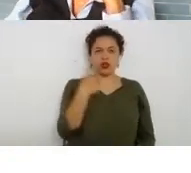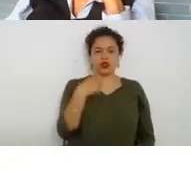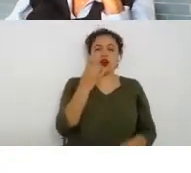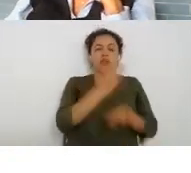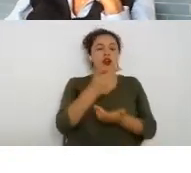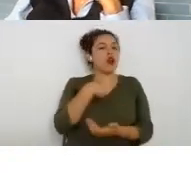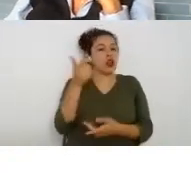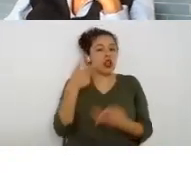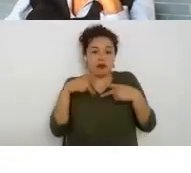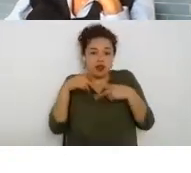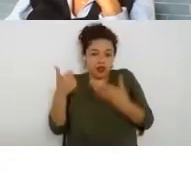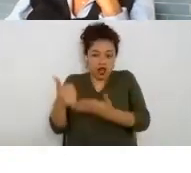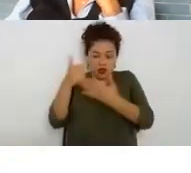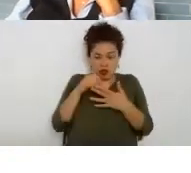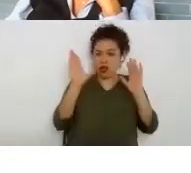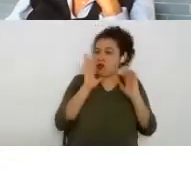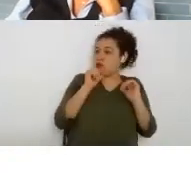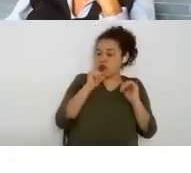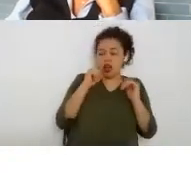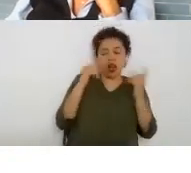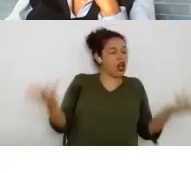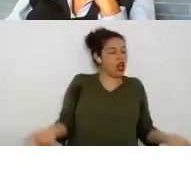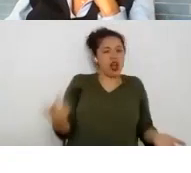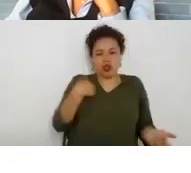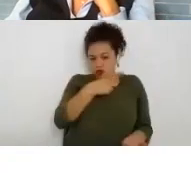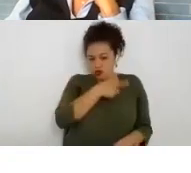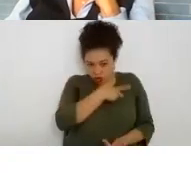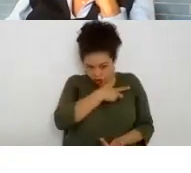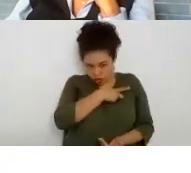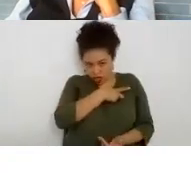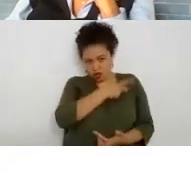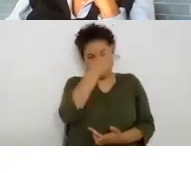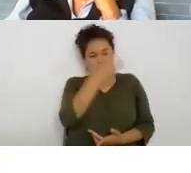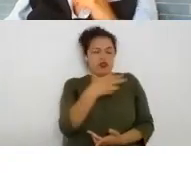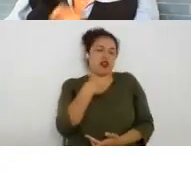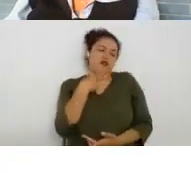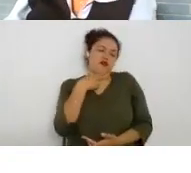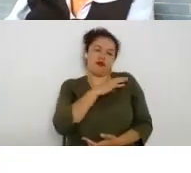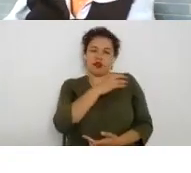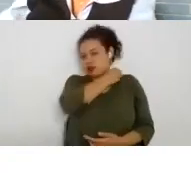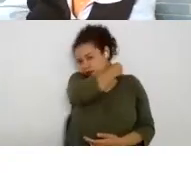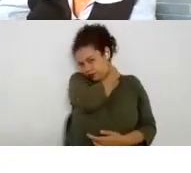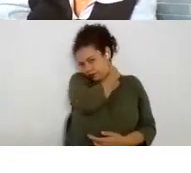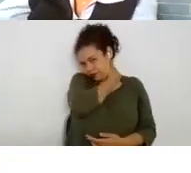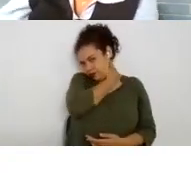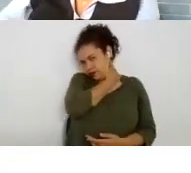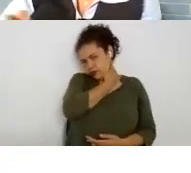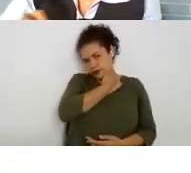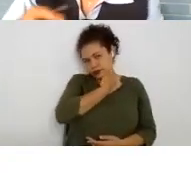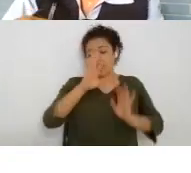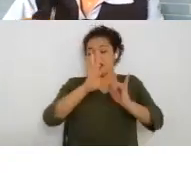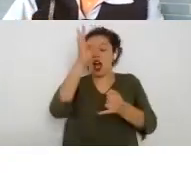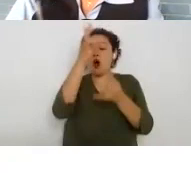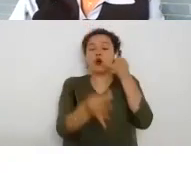haya un segundo respondiente que pueda apoyarme a moverlo o trasladarlo ocupando algún otro método. ¿De acuerdo? Ese